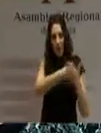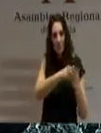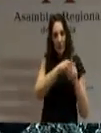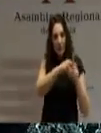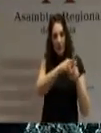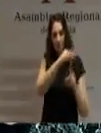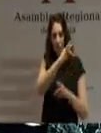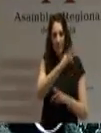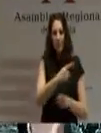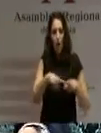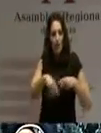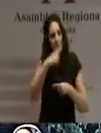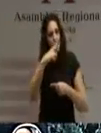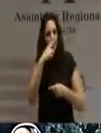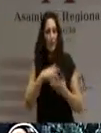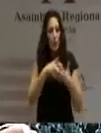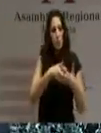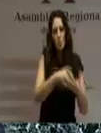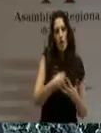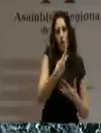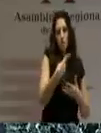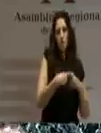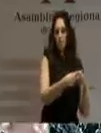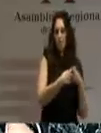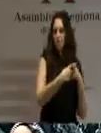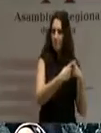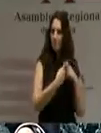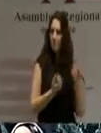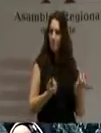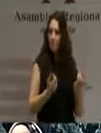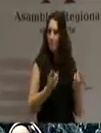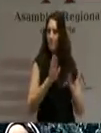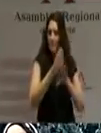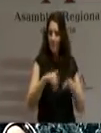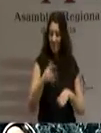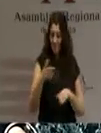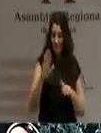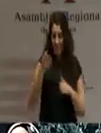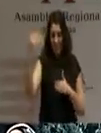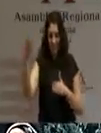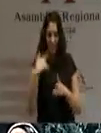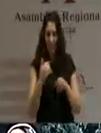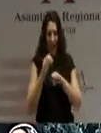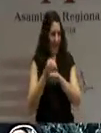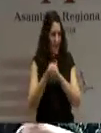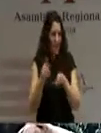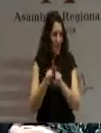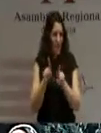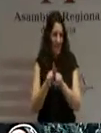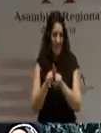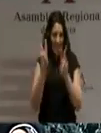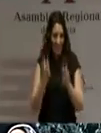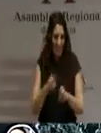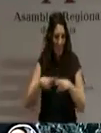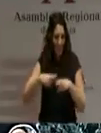interesantes, de luchar juntos. Yo creo que, me decía al salir, me decía un amigo que nada tiene que ver